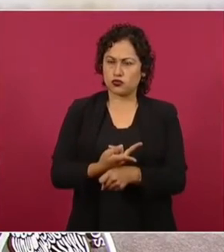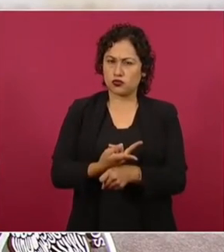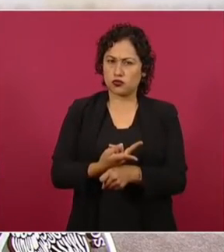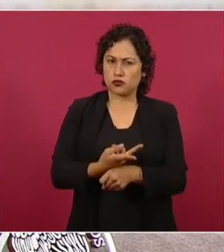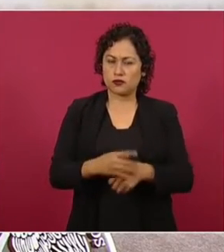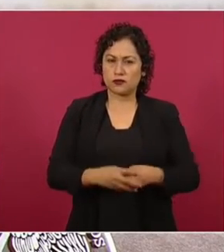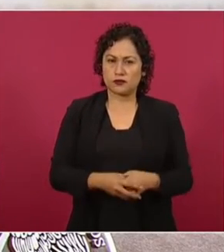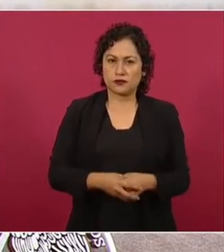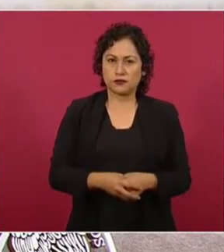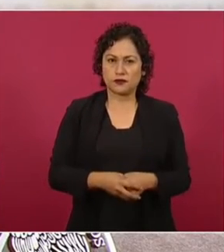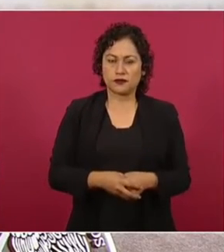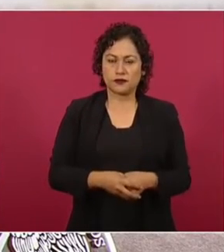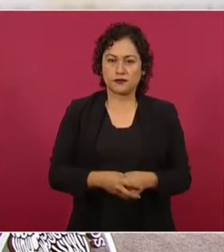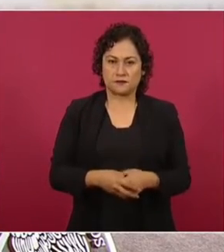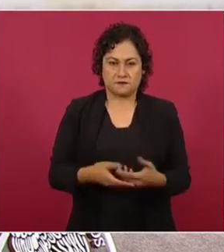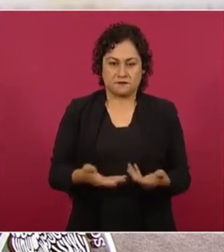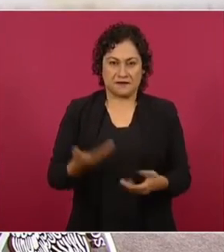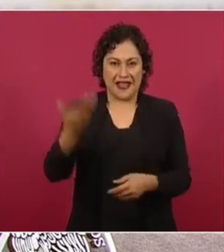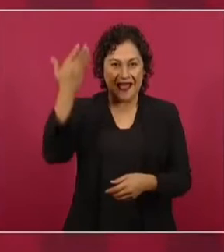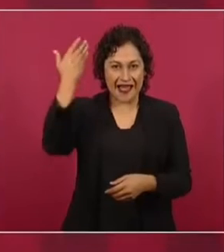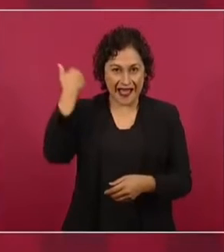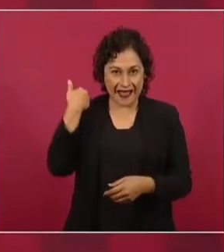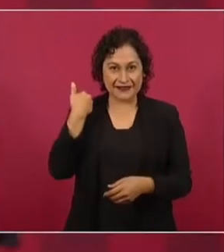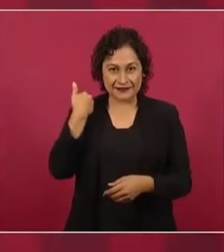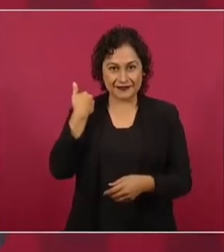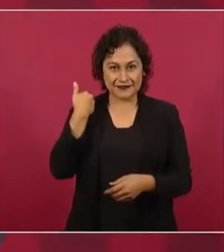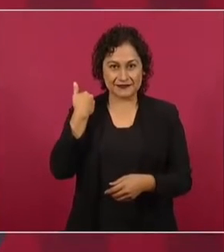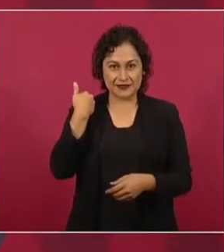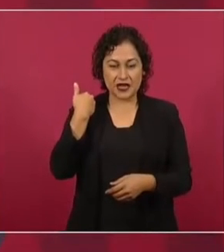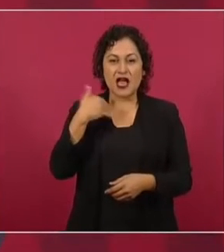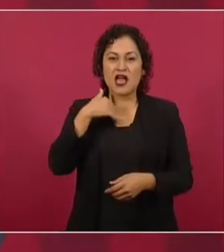¿Qué les hacían fraude?